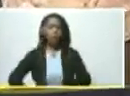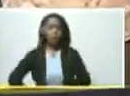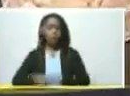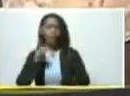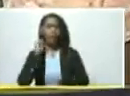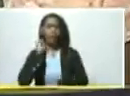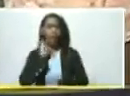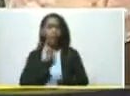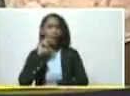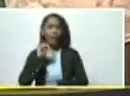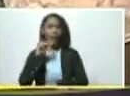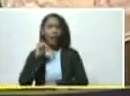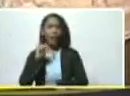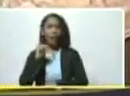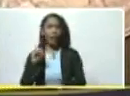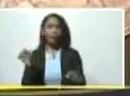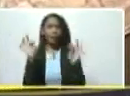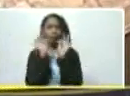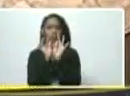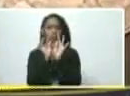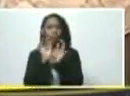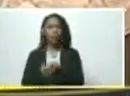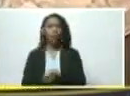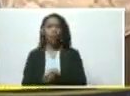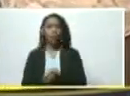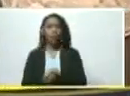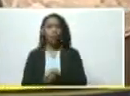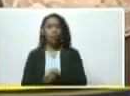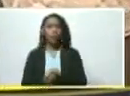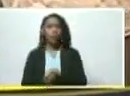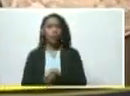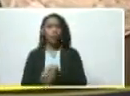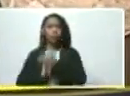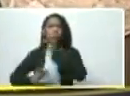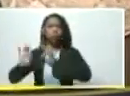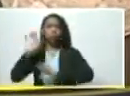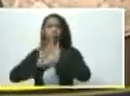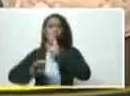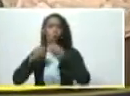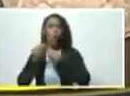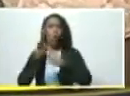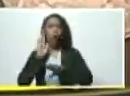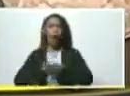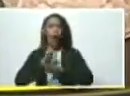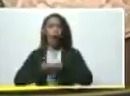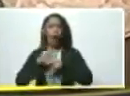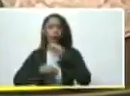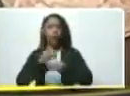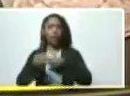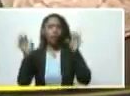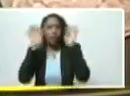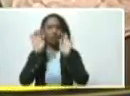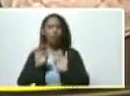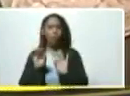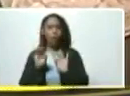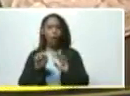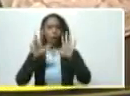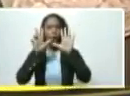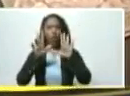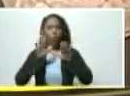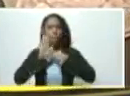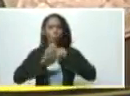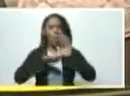INN, Marilyn Di Luca, presidente, presente, nos va a explicar cómo ha sido la metodología, los 8